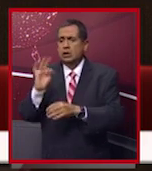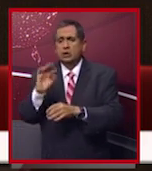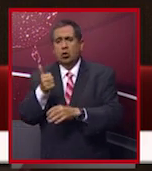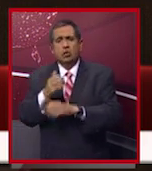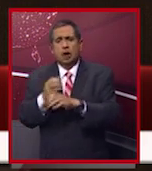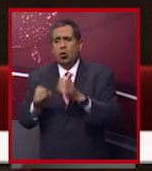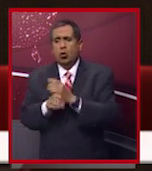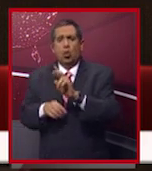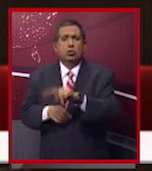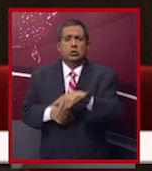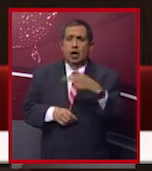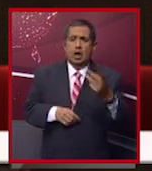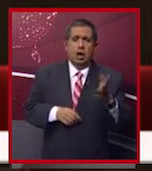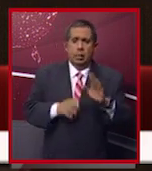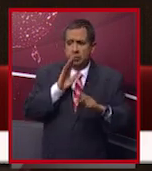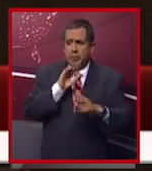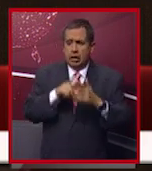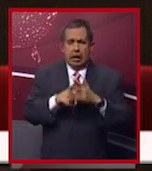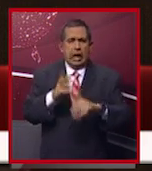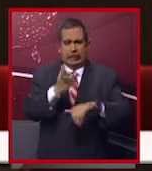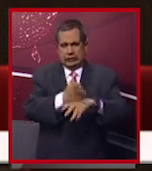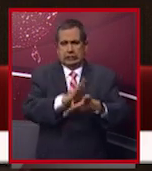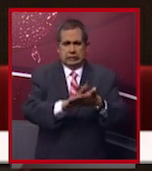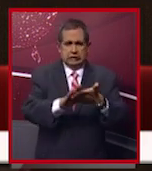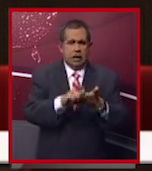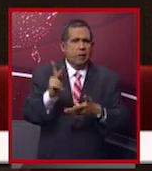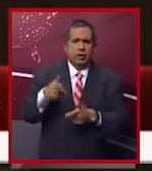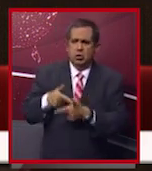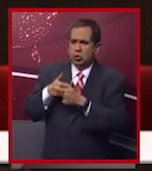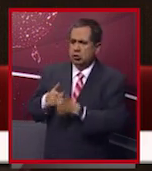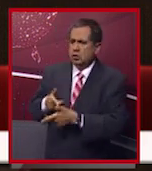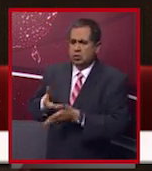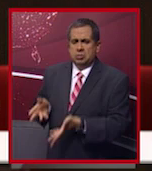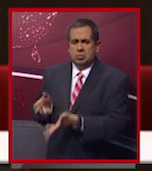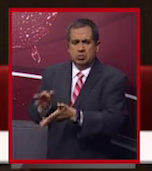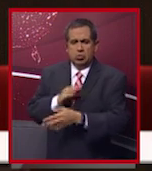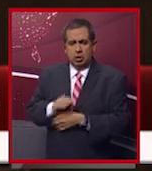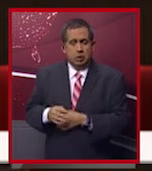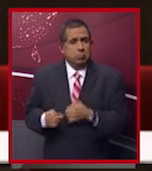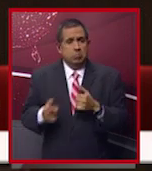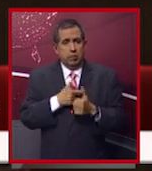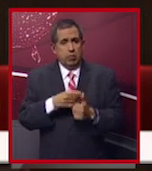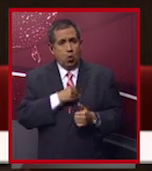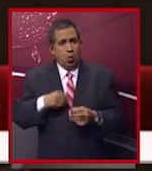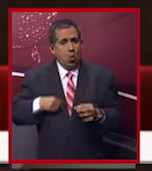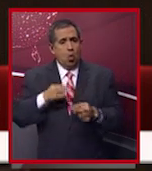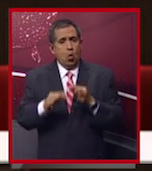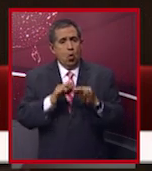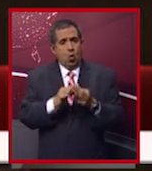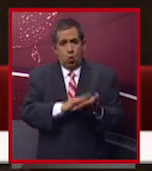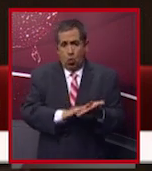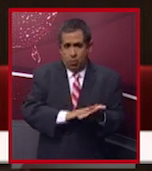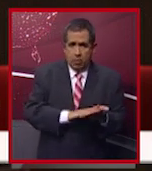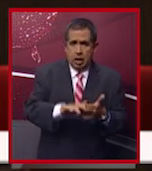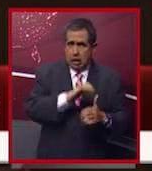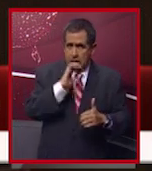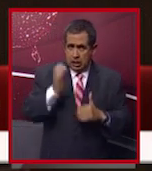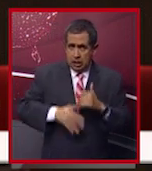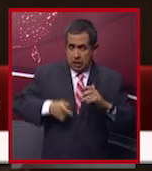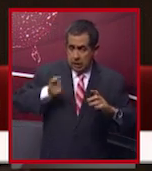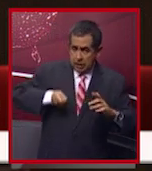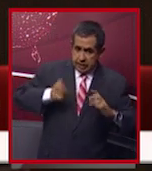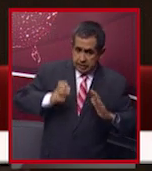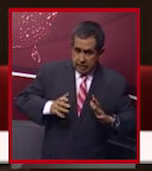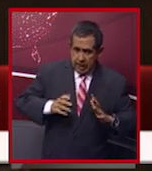otras condiciones, y como ya dijimos, una vez satisfechos los compromisos judiciales impuestos en la sentencia,